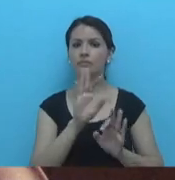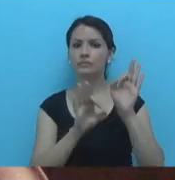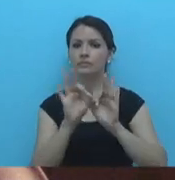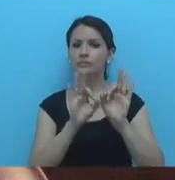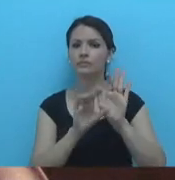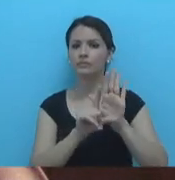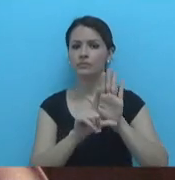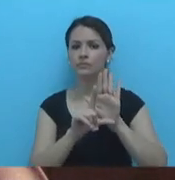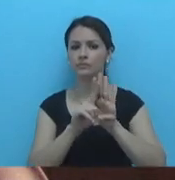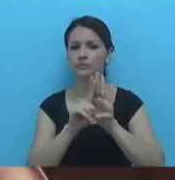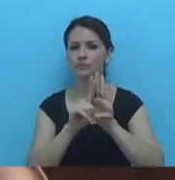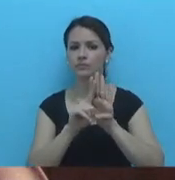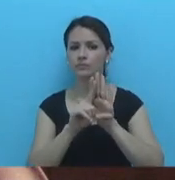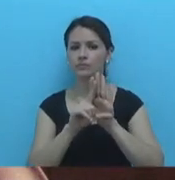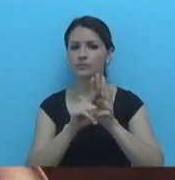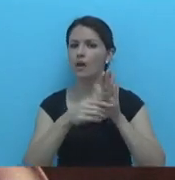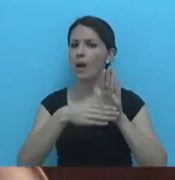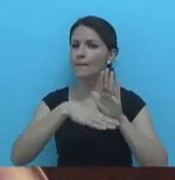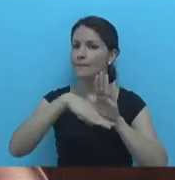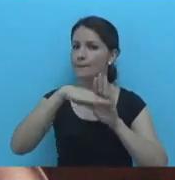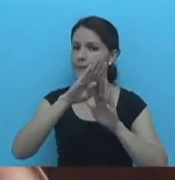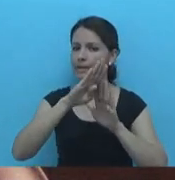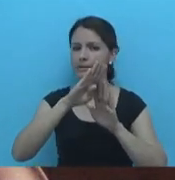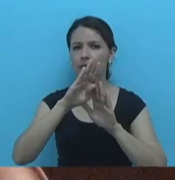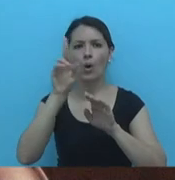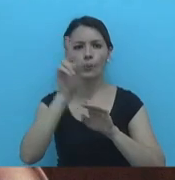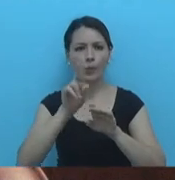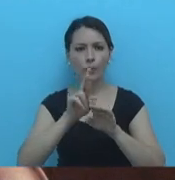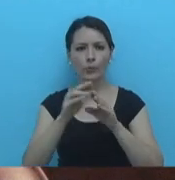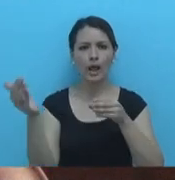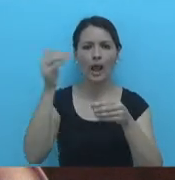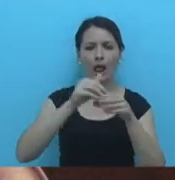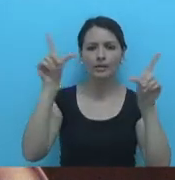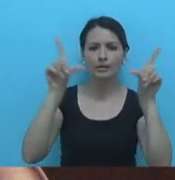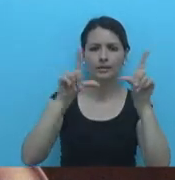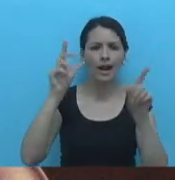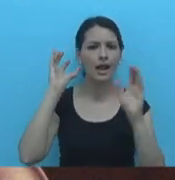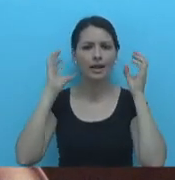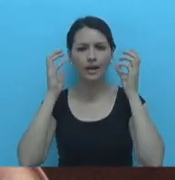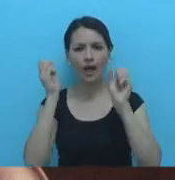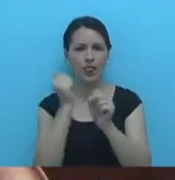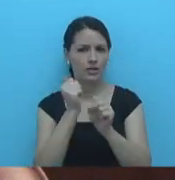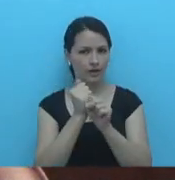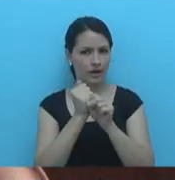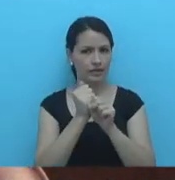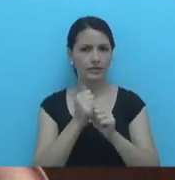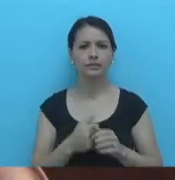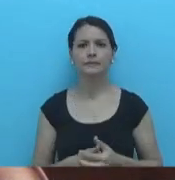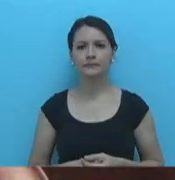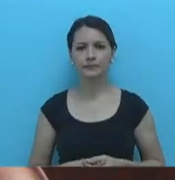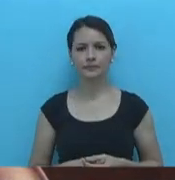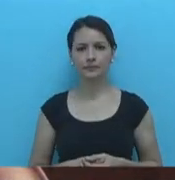ley para incrementar la participación de las mujeres en los medios audiovisuales y en especial